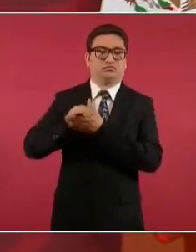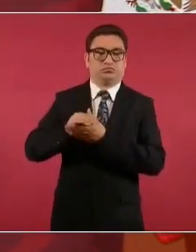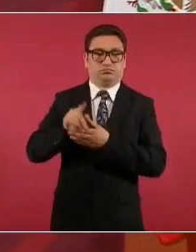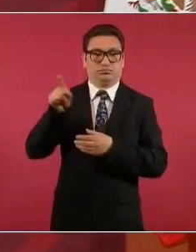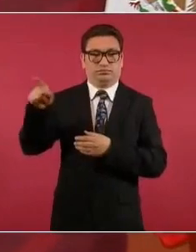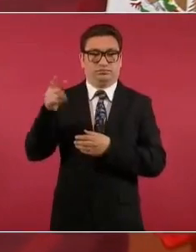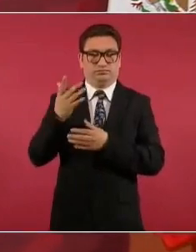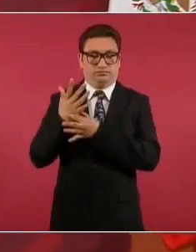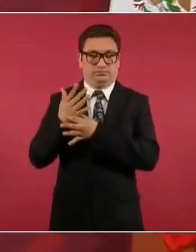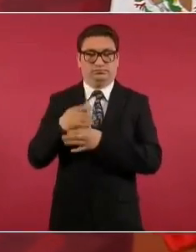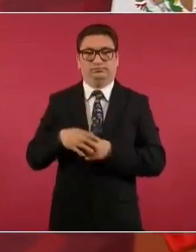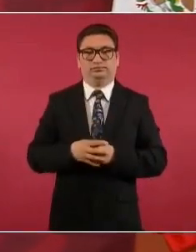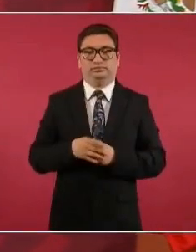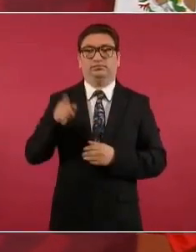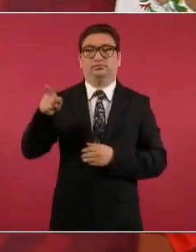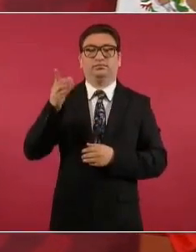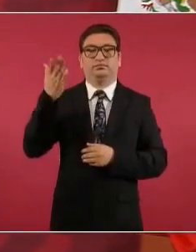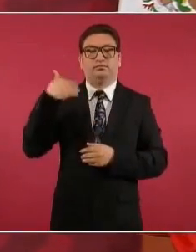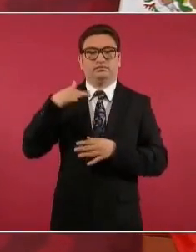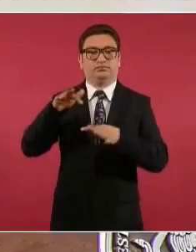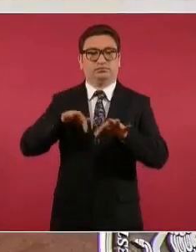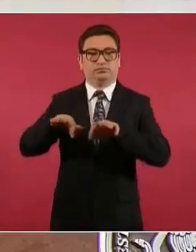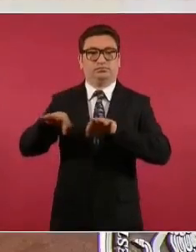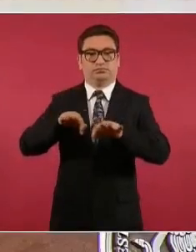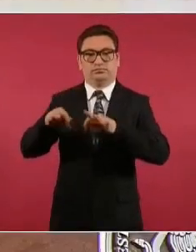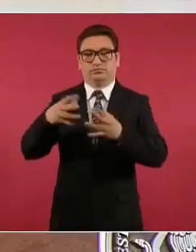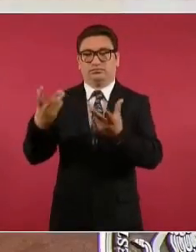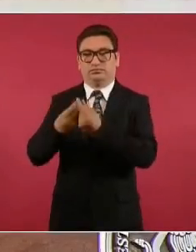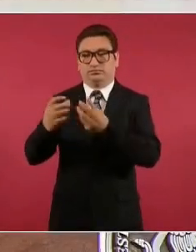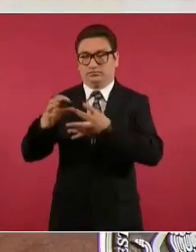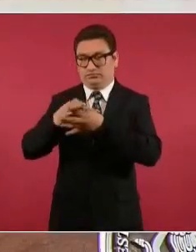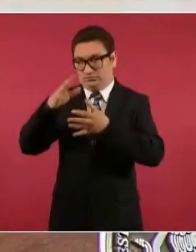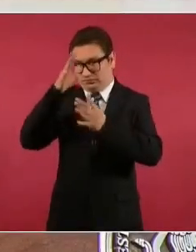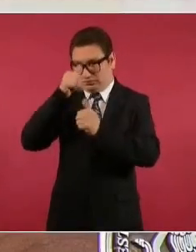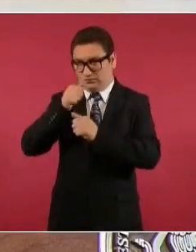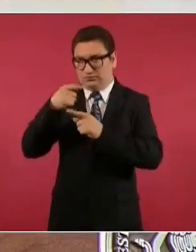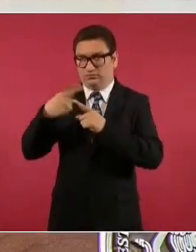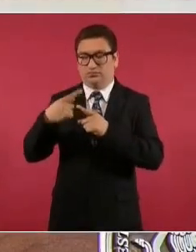Él trabajaba de común acuerdo con Alejandro Encinas.